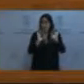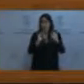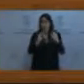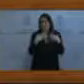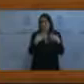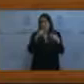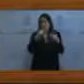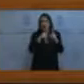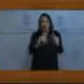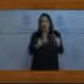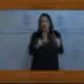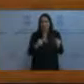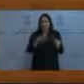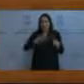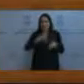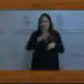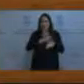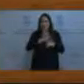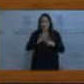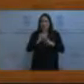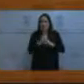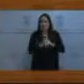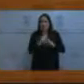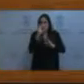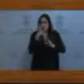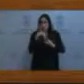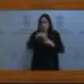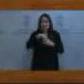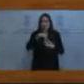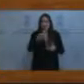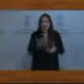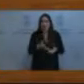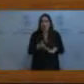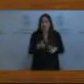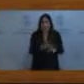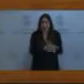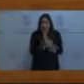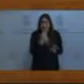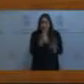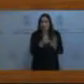asturiana? Decía antes que la calidad se percibe